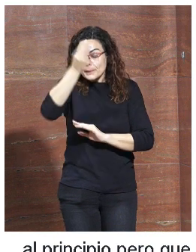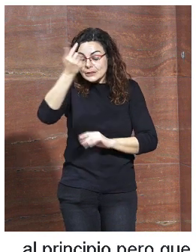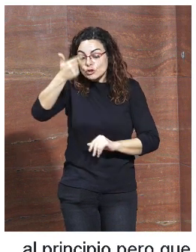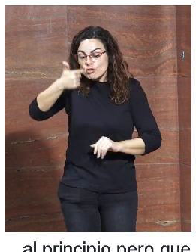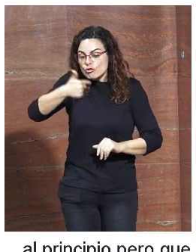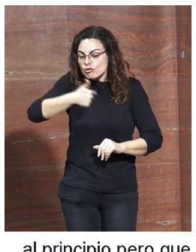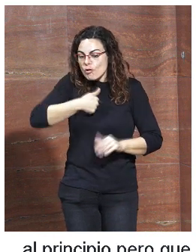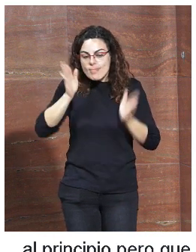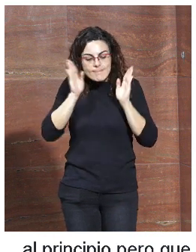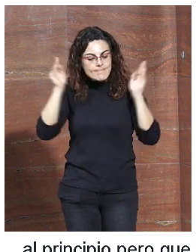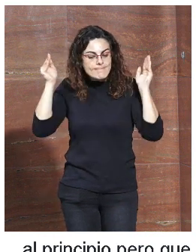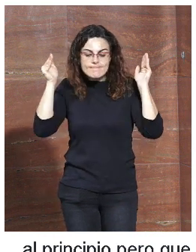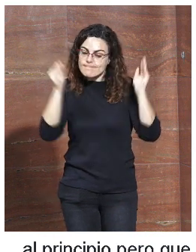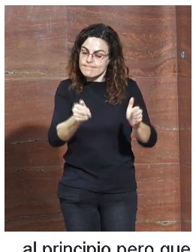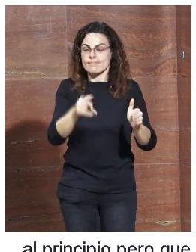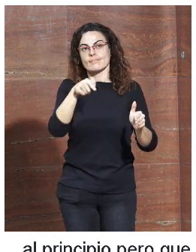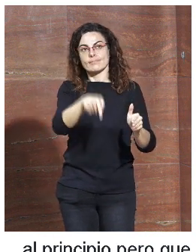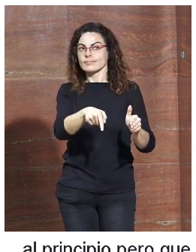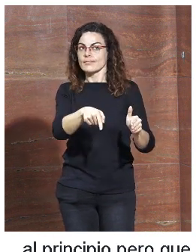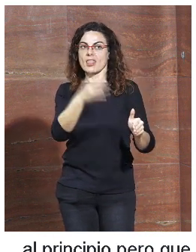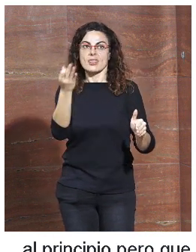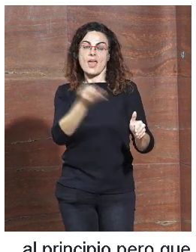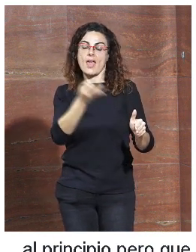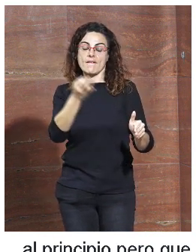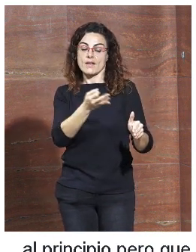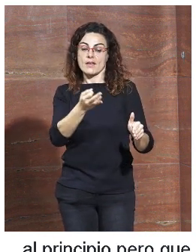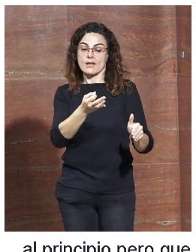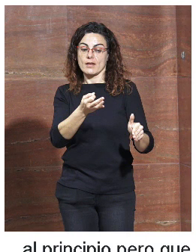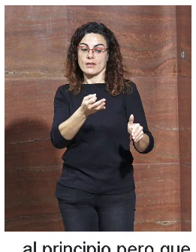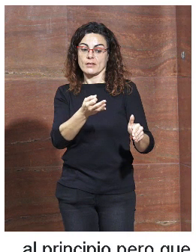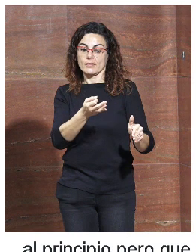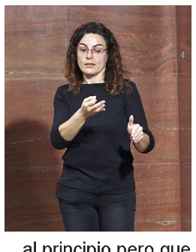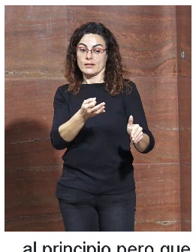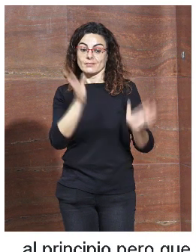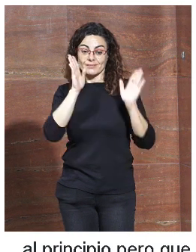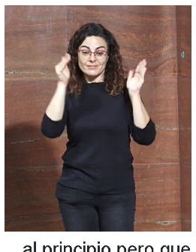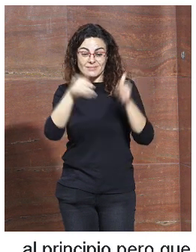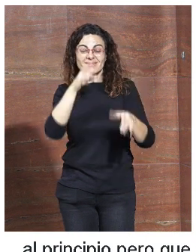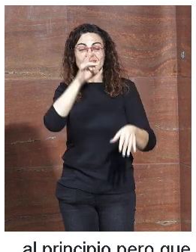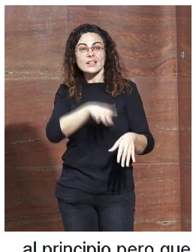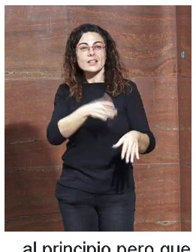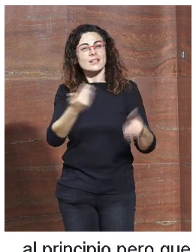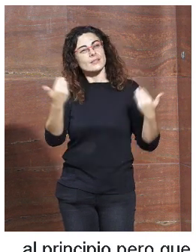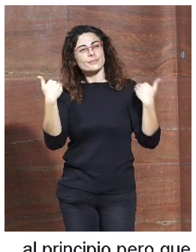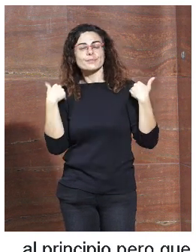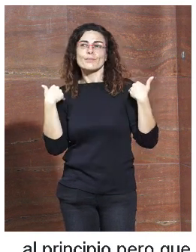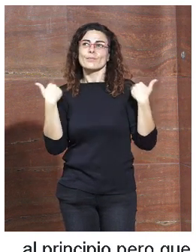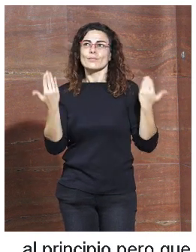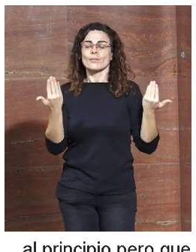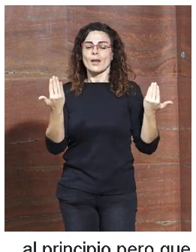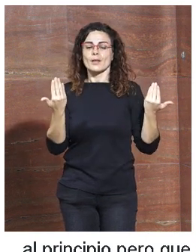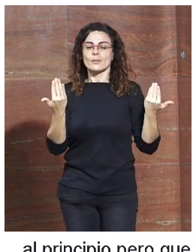que atender por parte tanto de las, diría, de